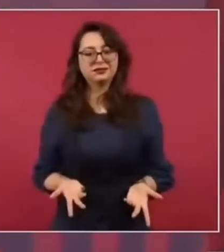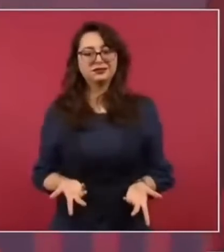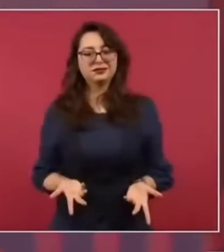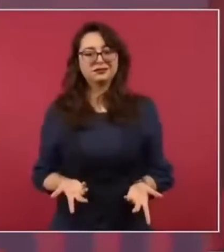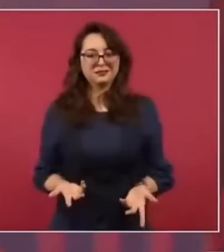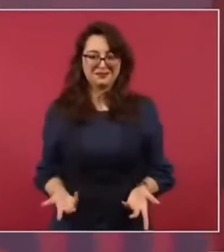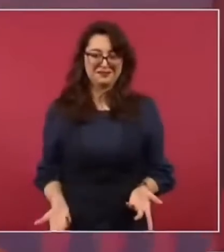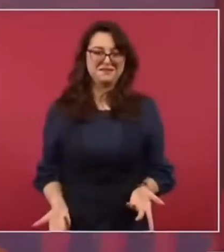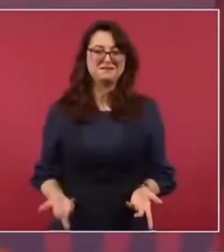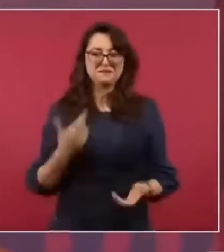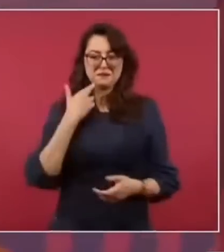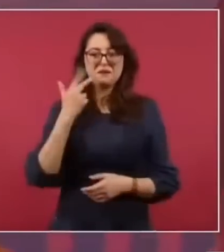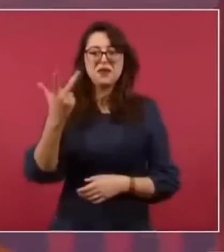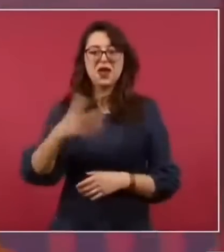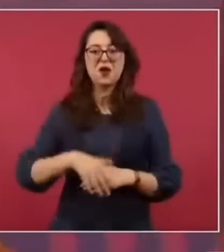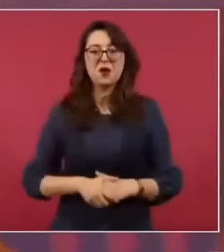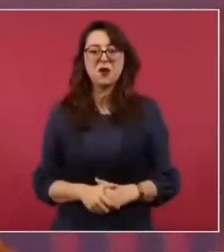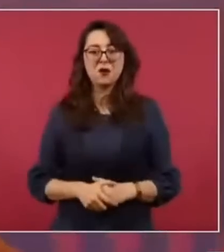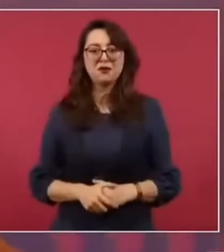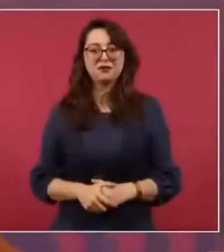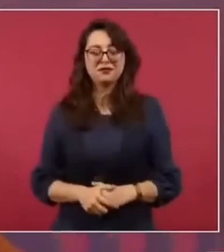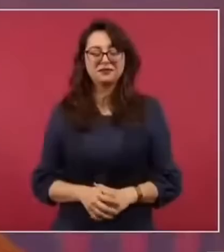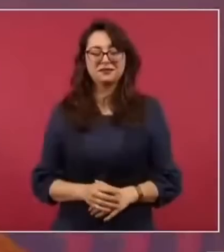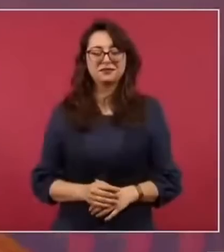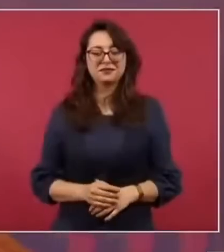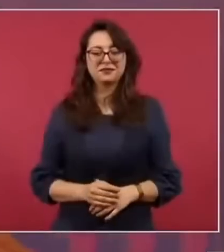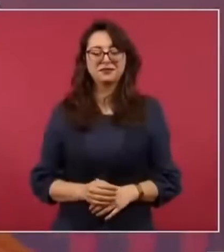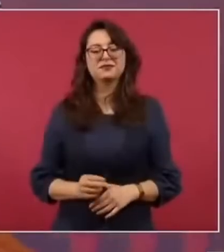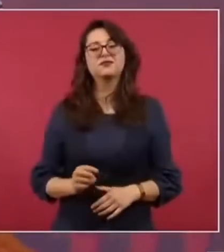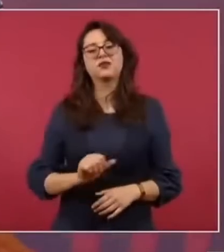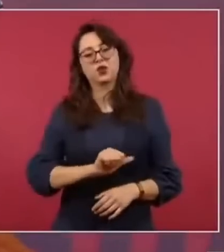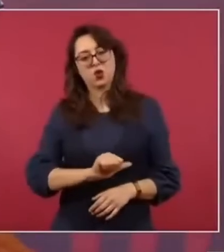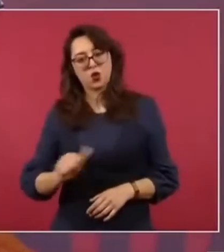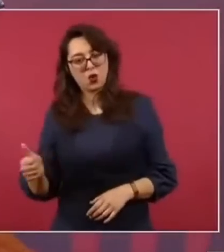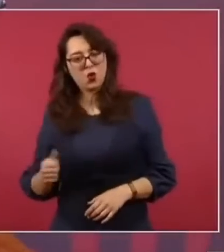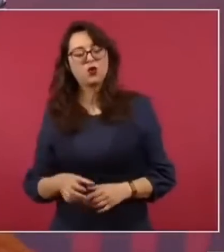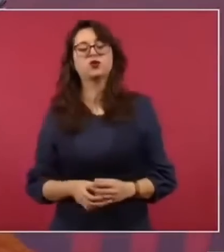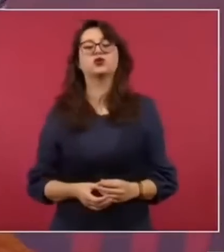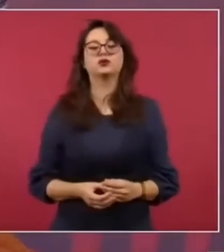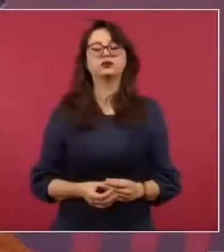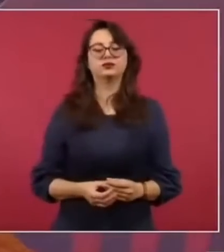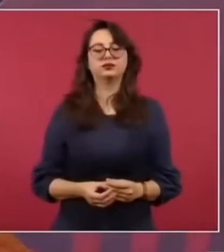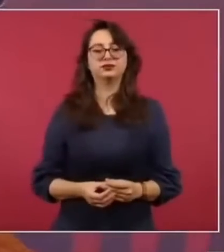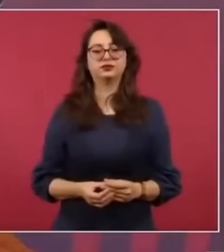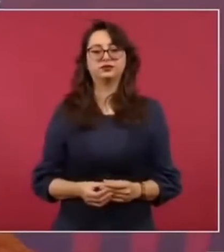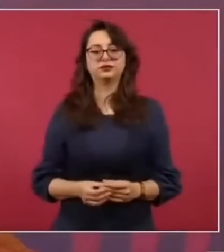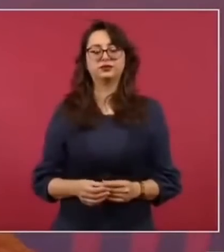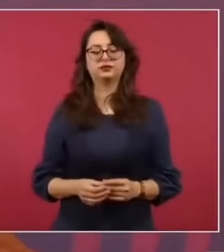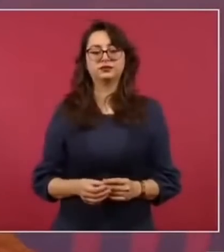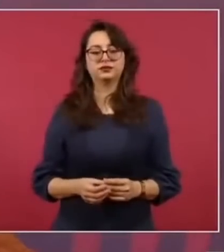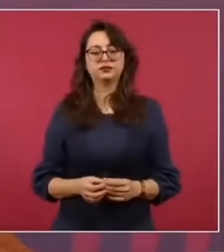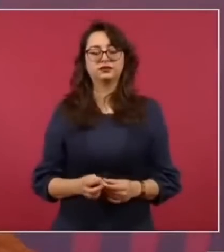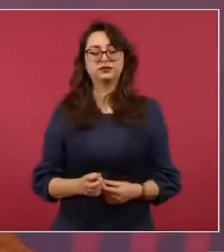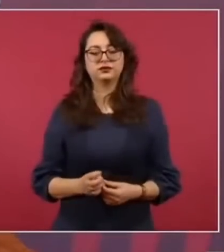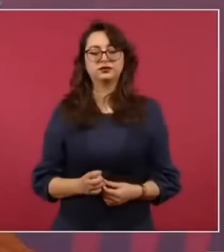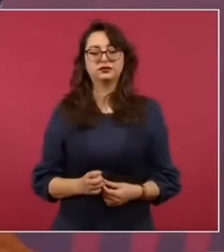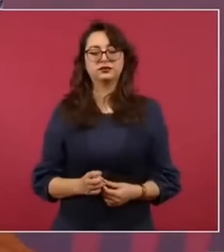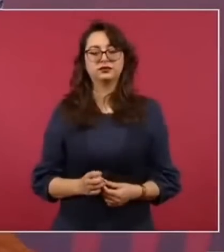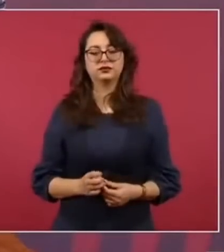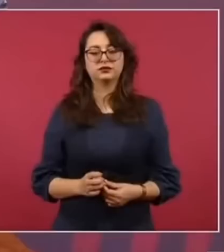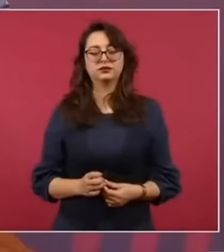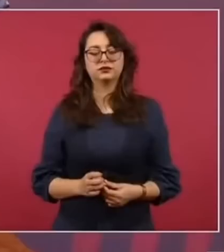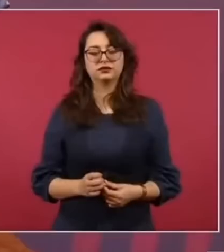Les voy a dar otro dato. El actual aeropuerto